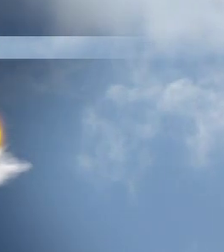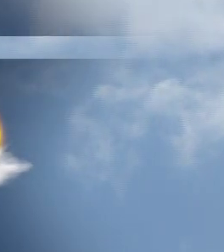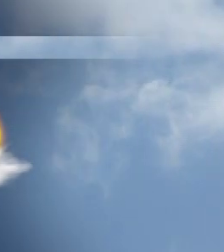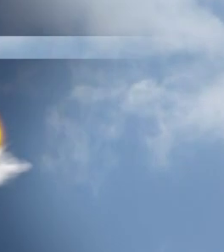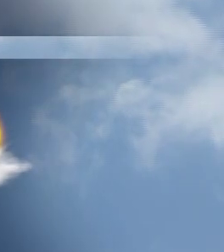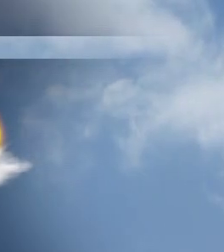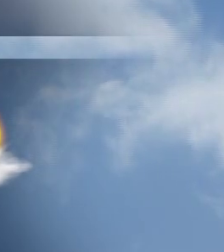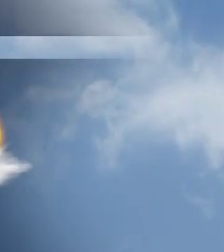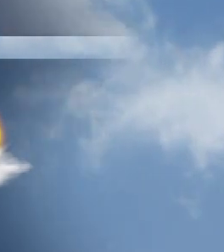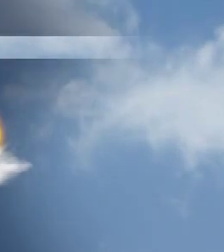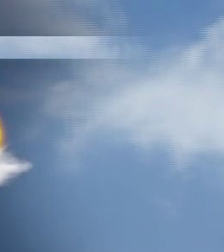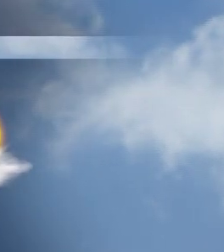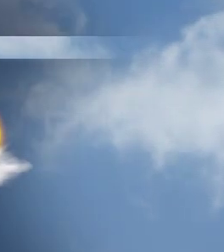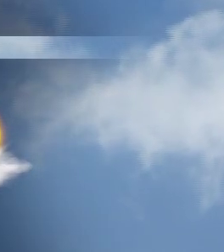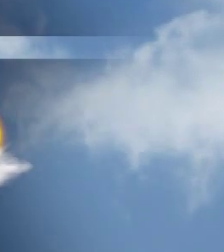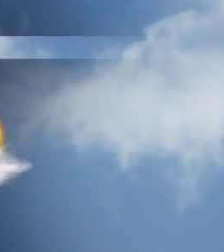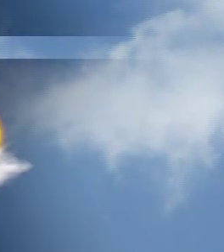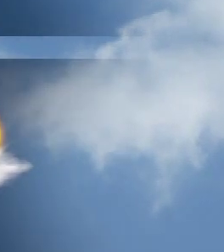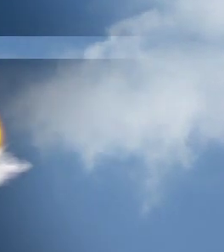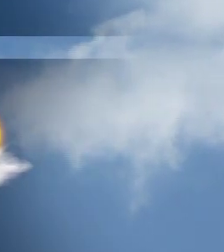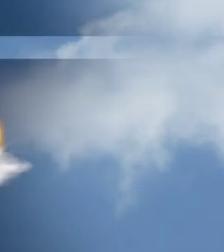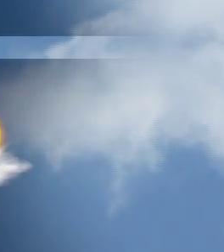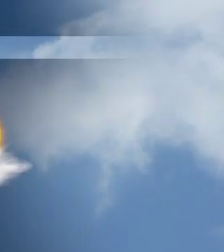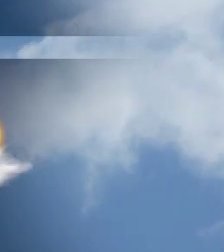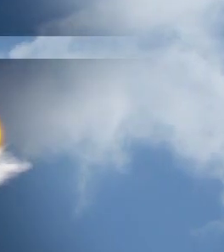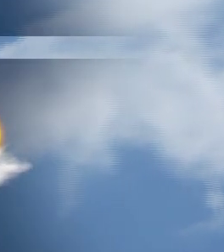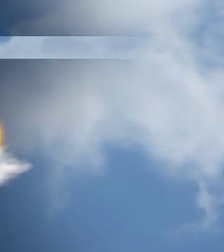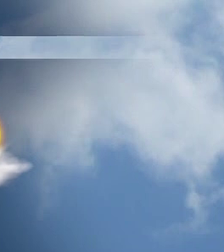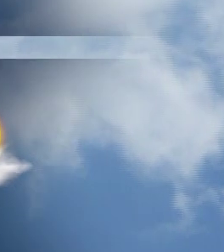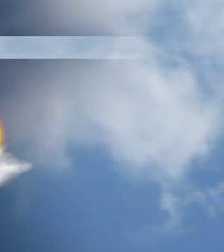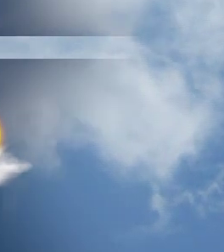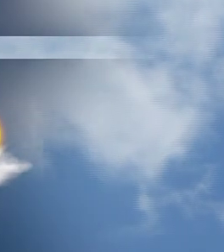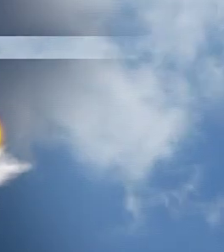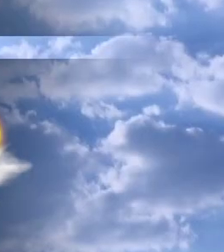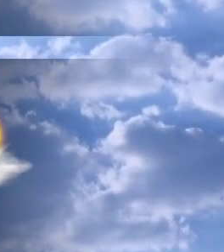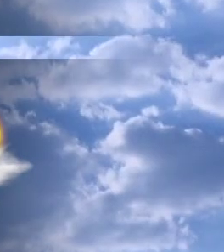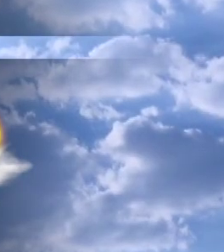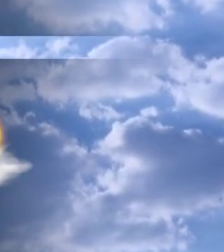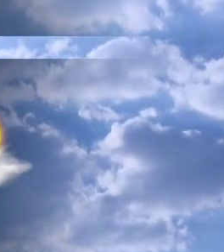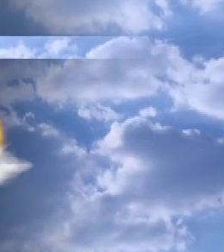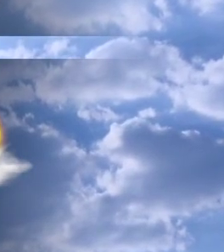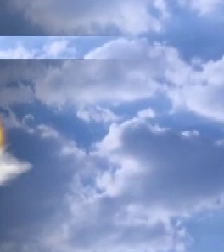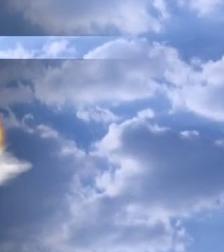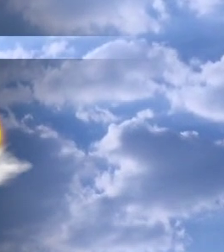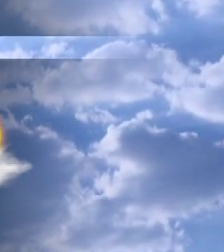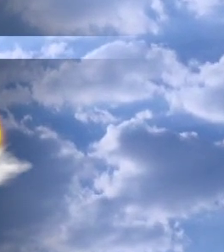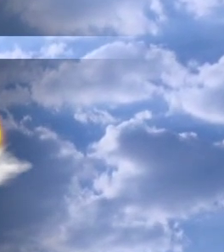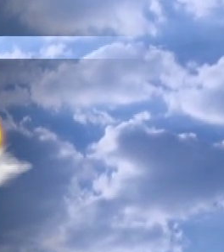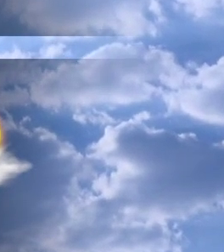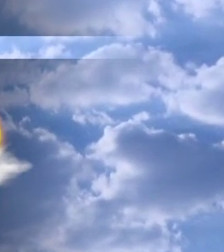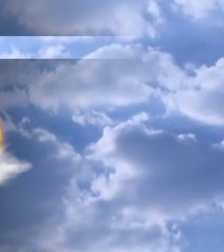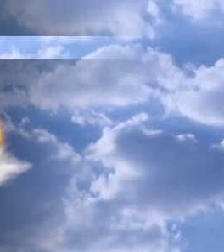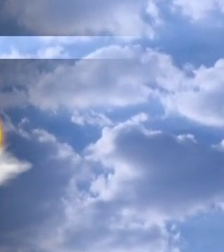nublado, 12 grados la mínima, 16 la máxima. Para el jueves, parcialmente nublado, 13 grados la temperatura mínima, 21 la